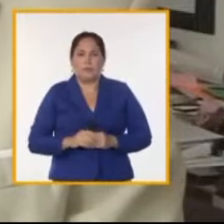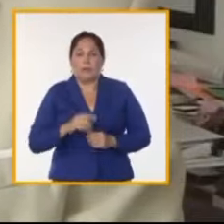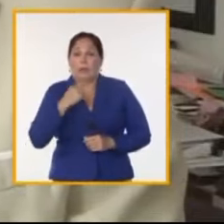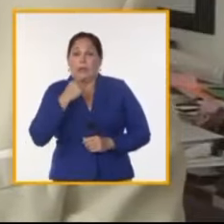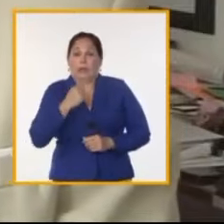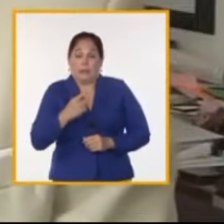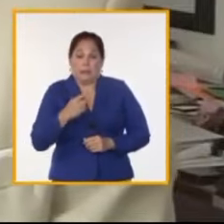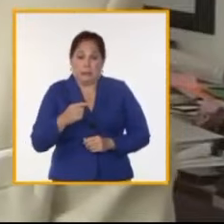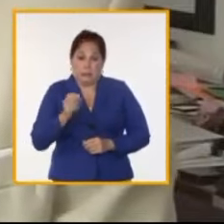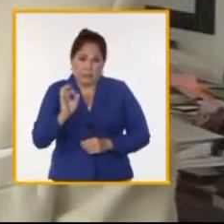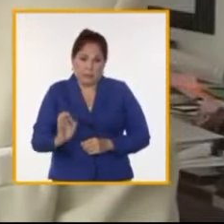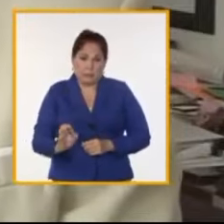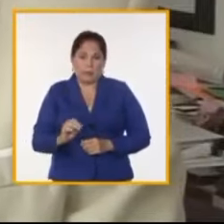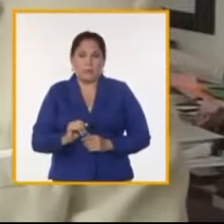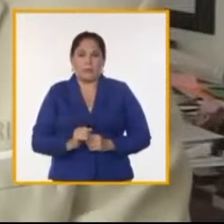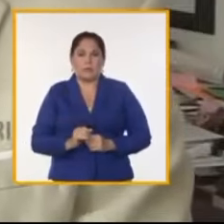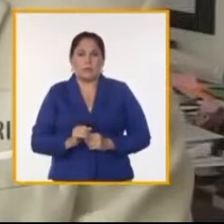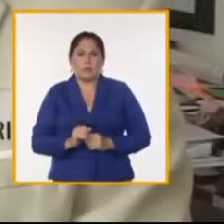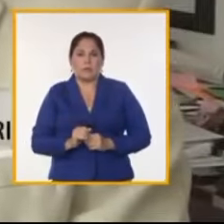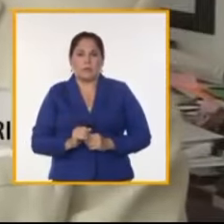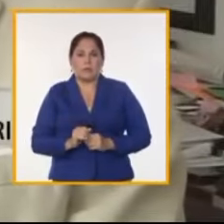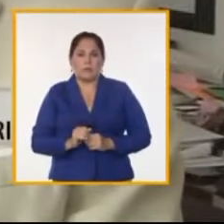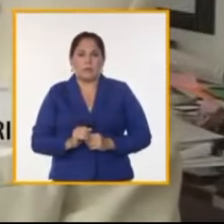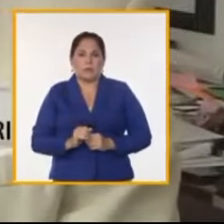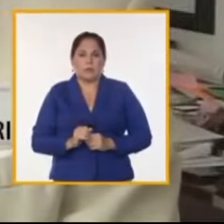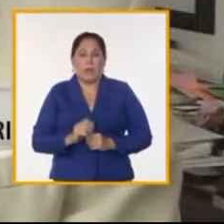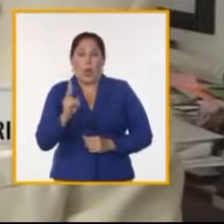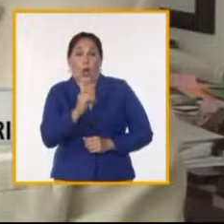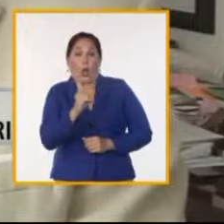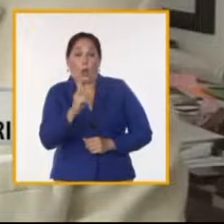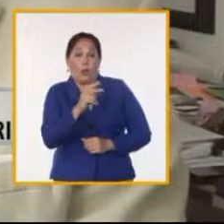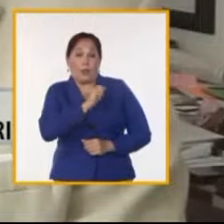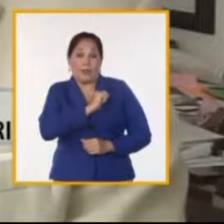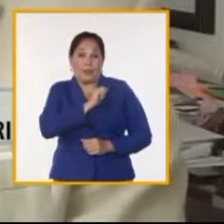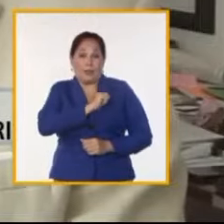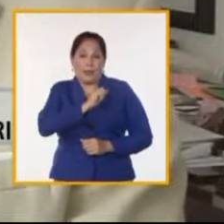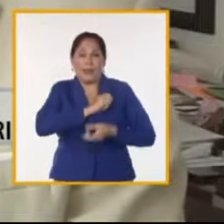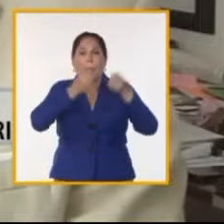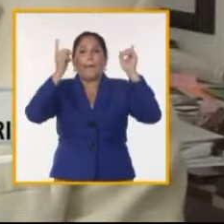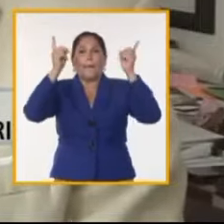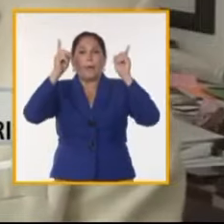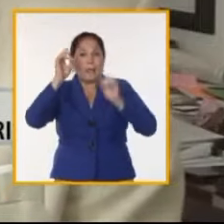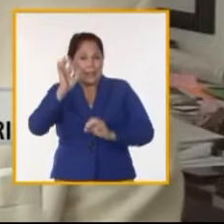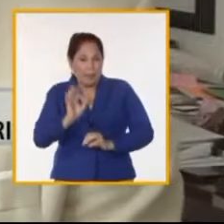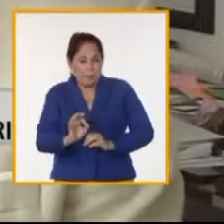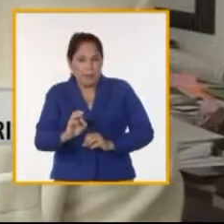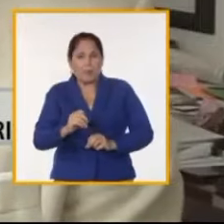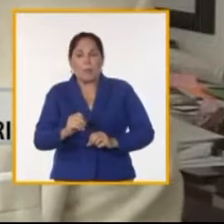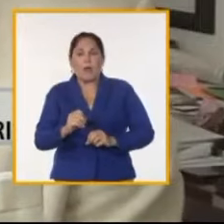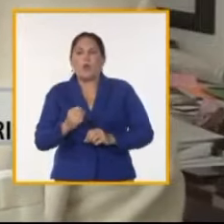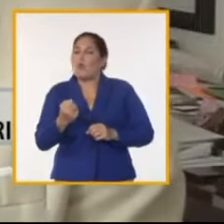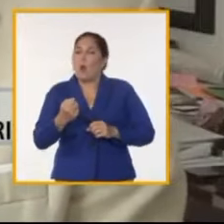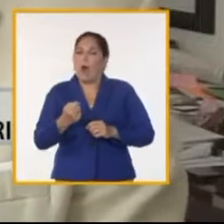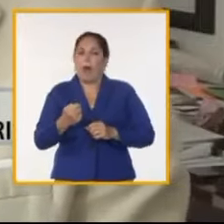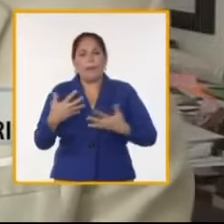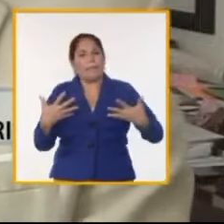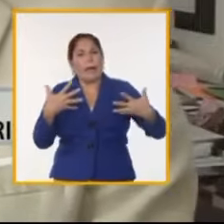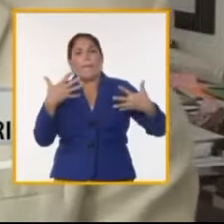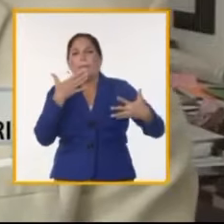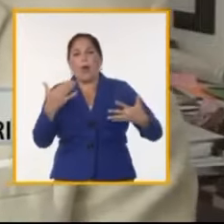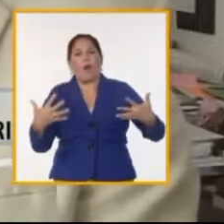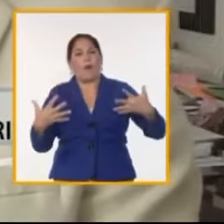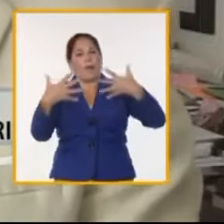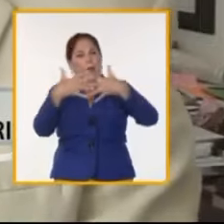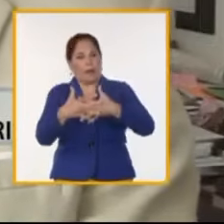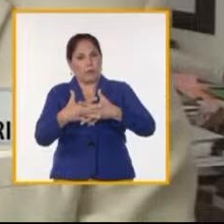de los yo Garcías y los saladrigas del mundo que quieren políticamente que se haga un acercamiento a la dictadura que se pueda